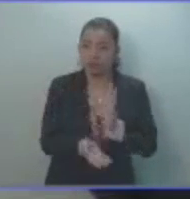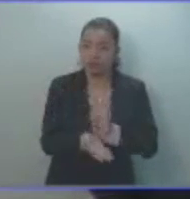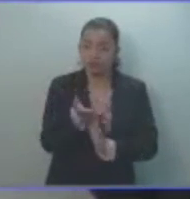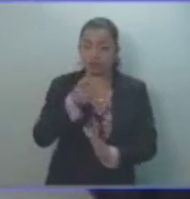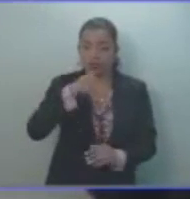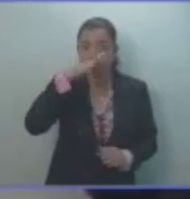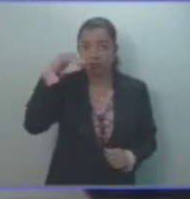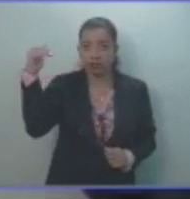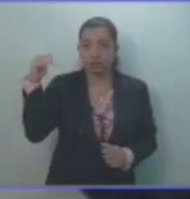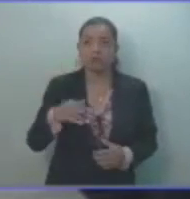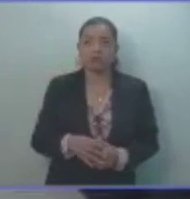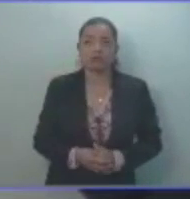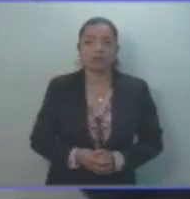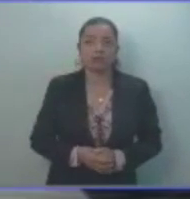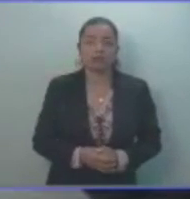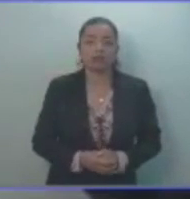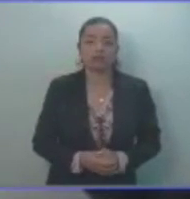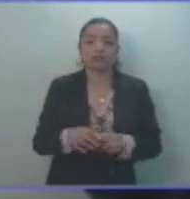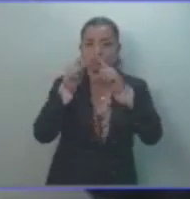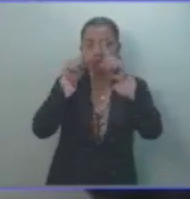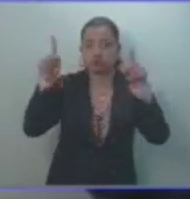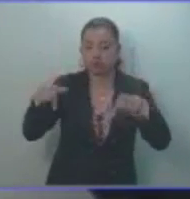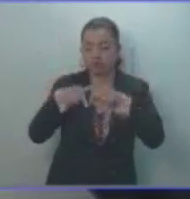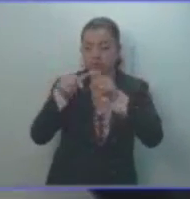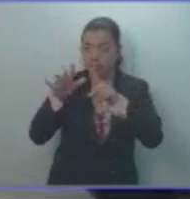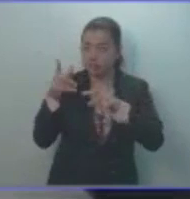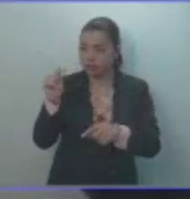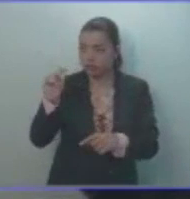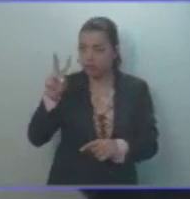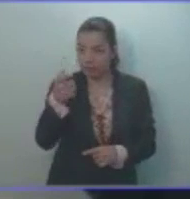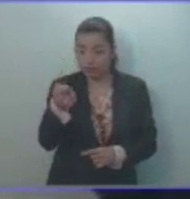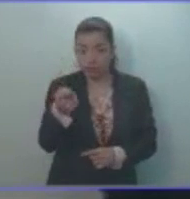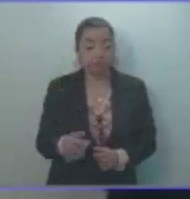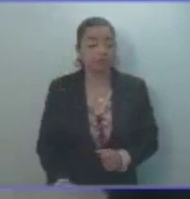país. Canal 6 de televisión.